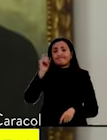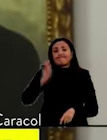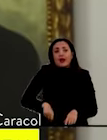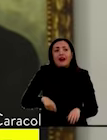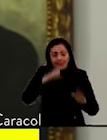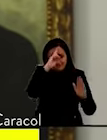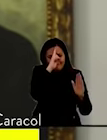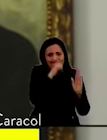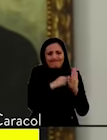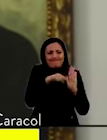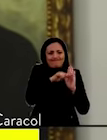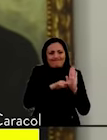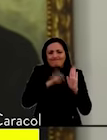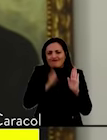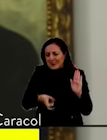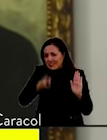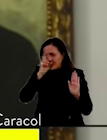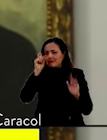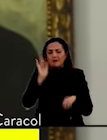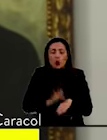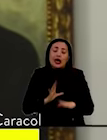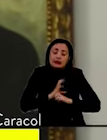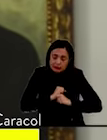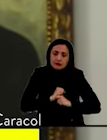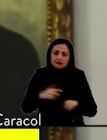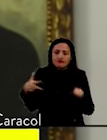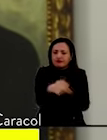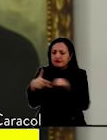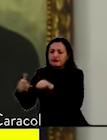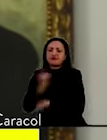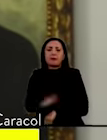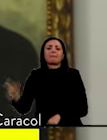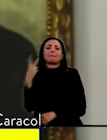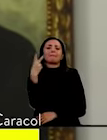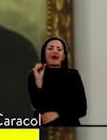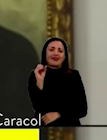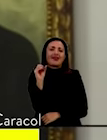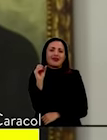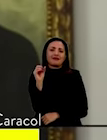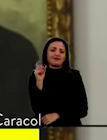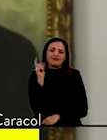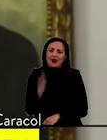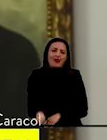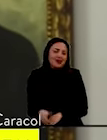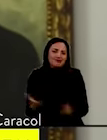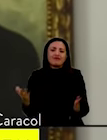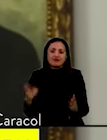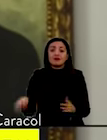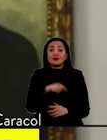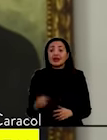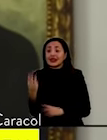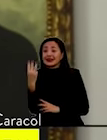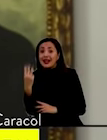nos duelen con el despido de 20 empleados de nuestra organización esas personas tres de ellos médicos